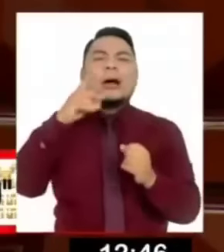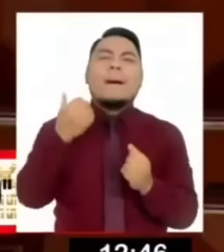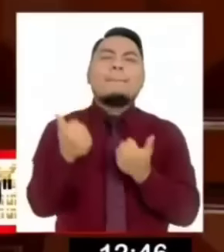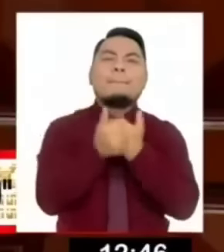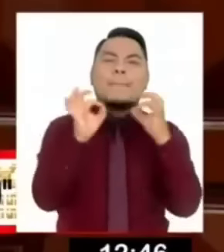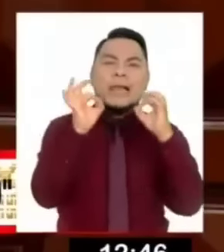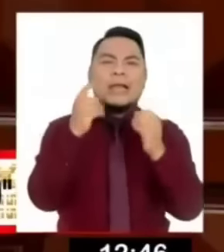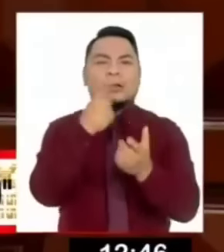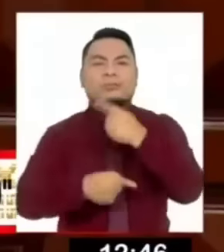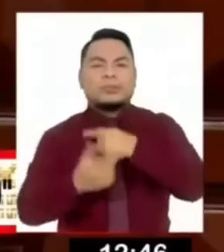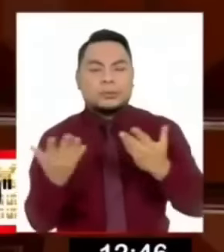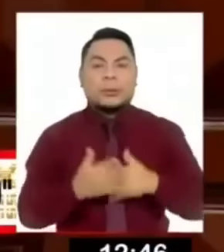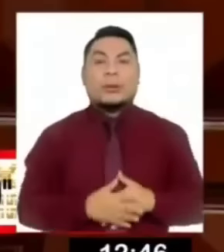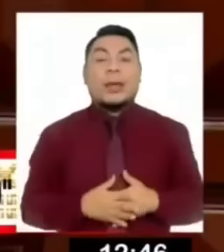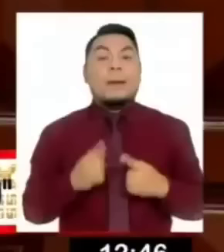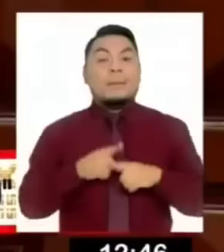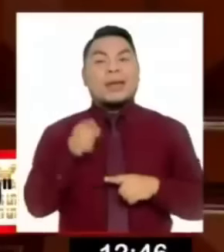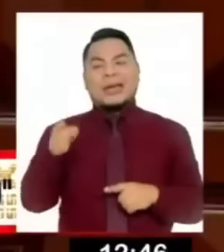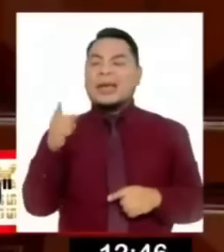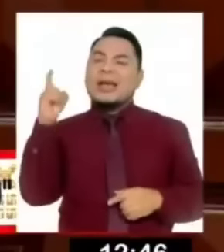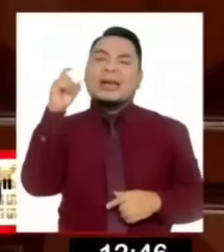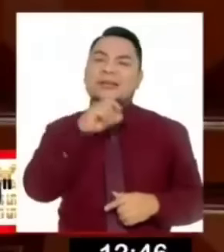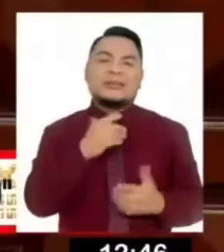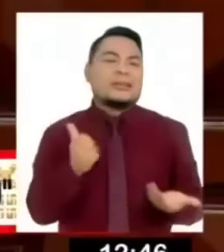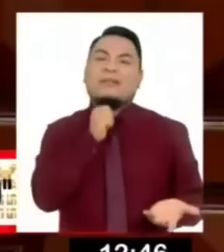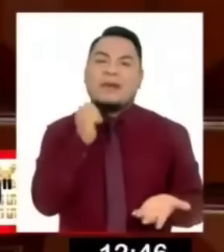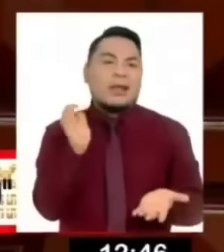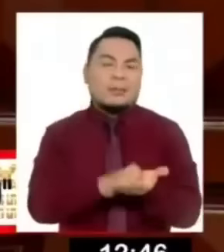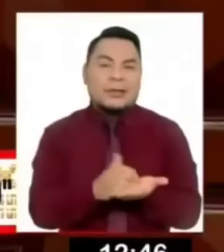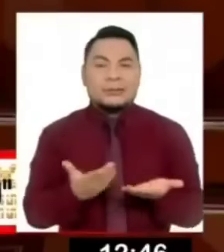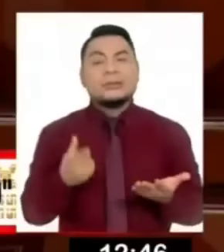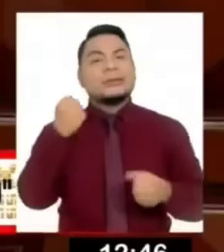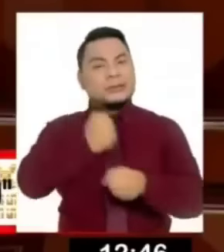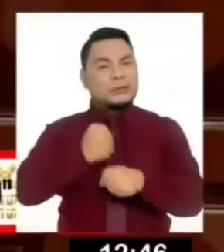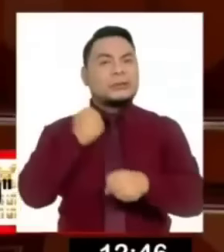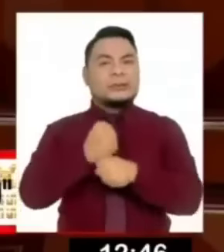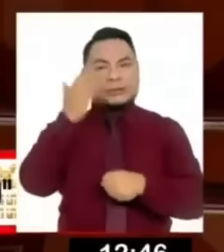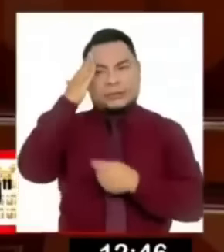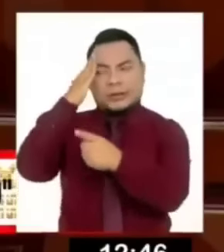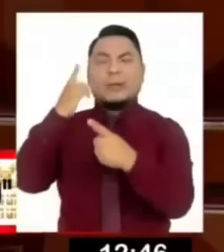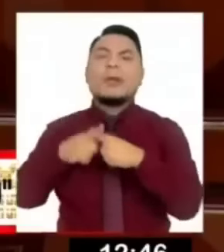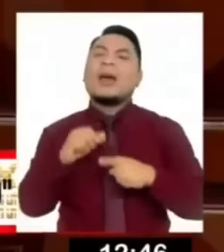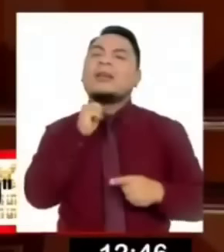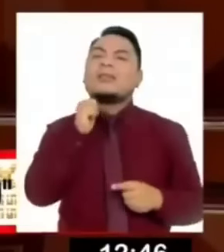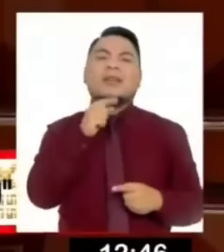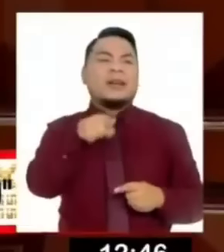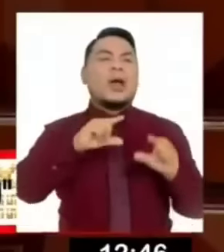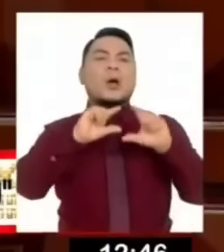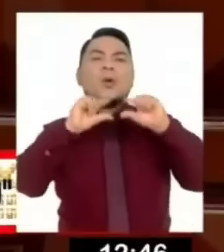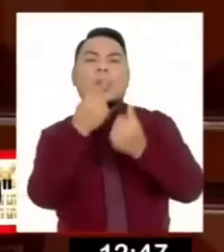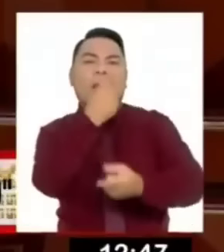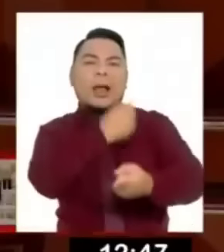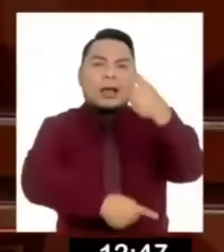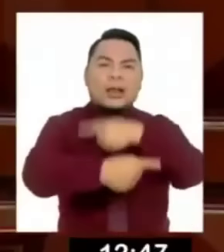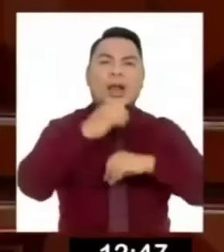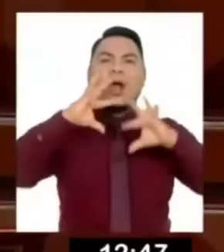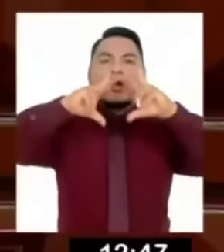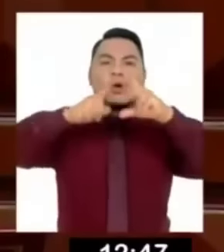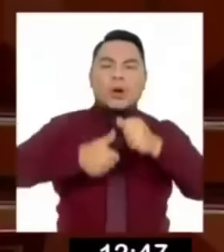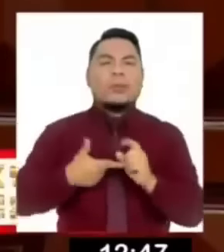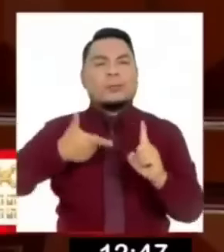es suficiente. A pesar de los esfuerzos que se realizan en este campo, siguen campeando las pandillas, las bandas y los